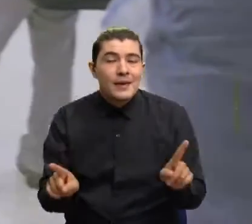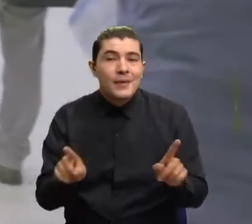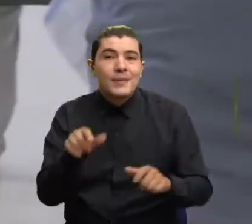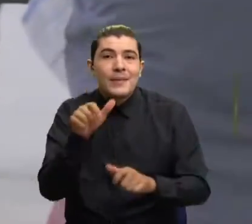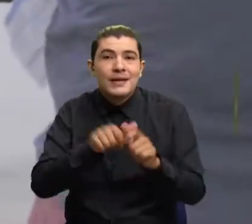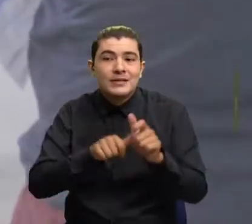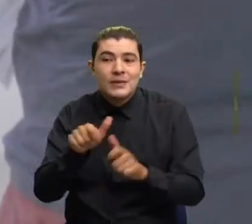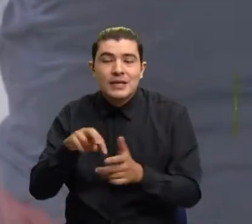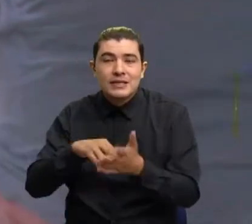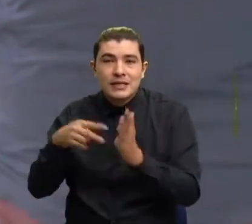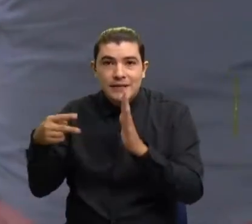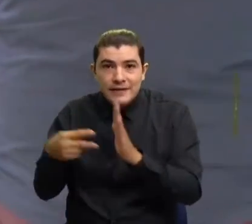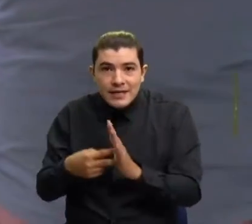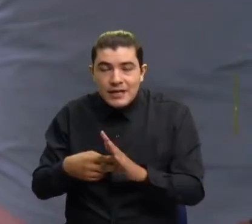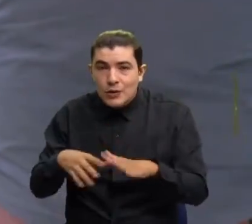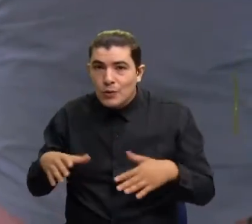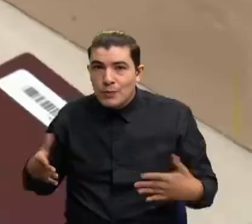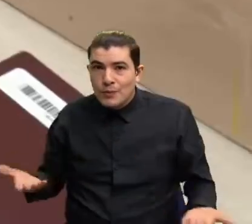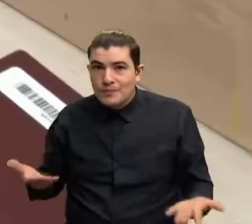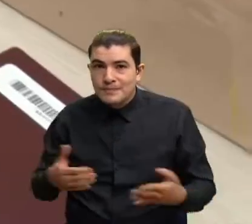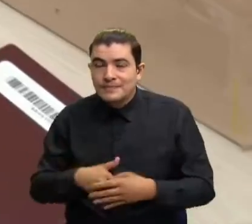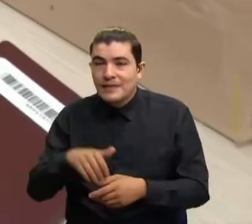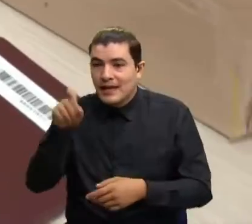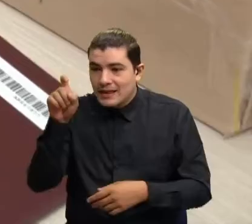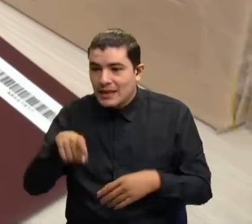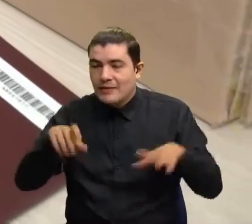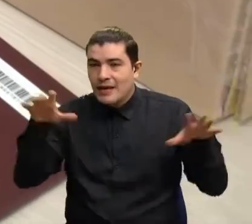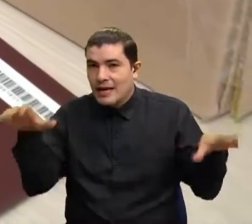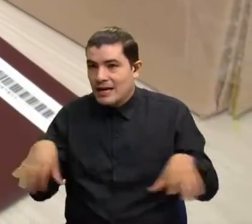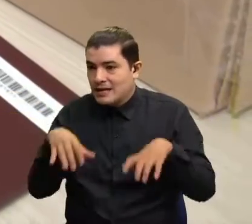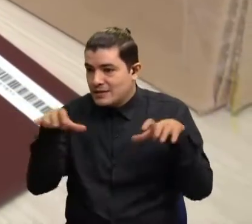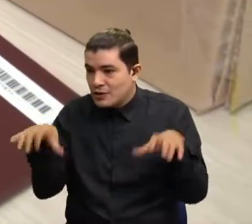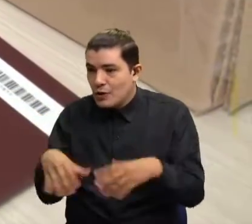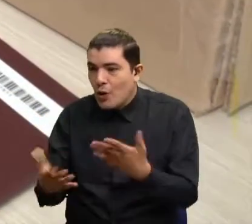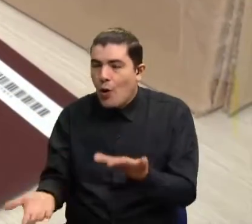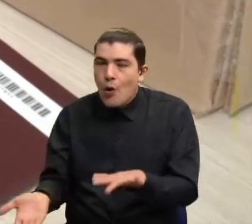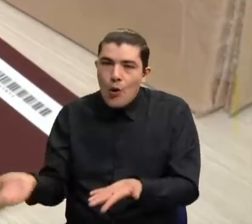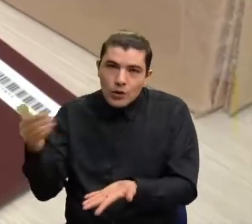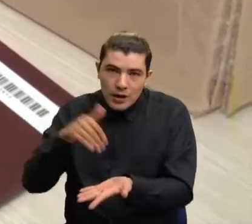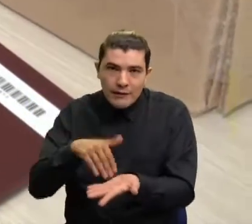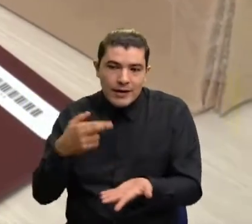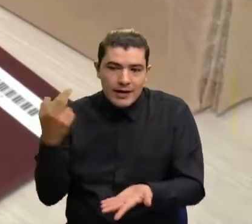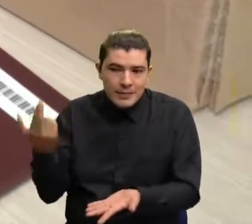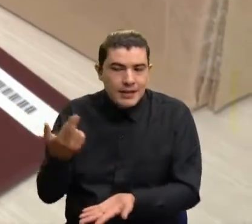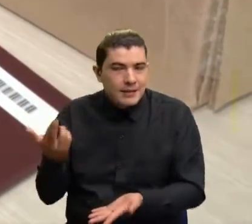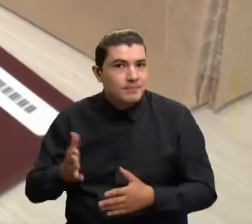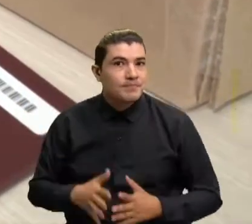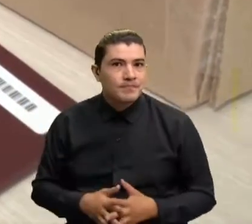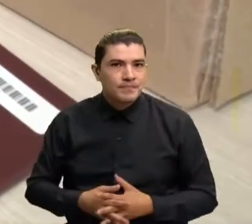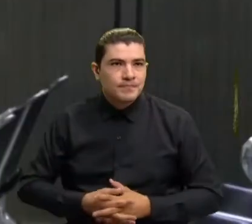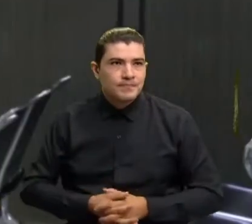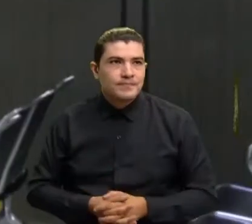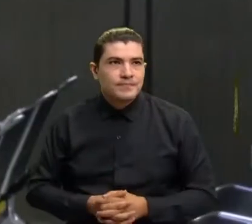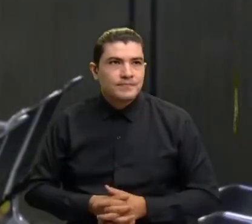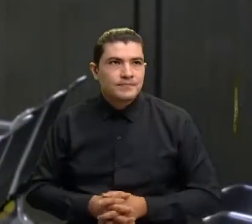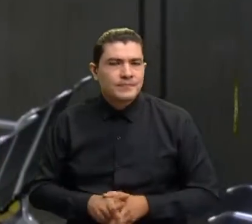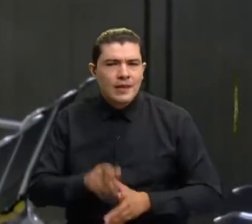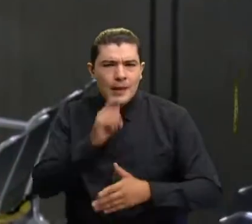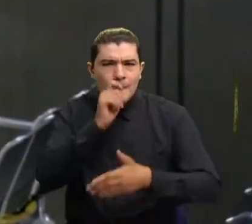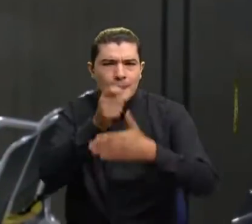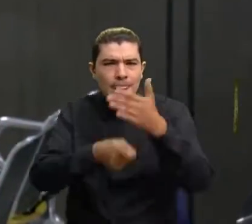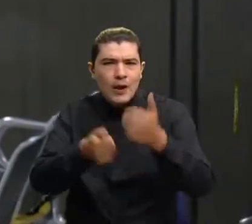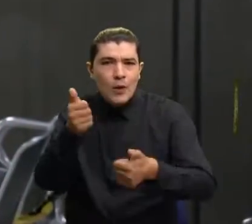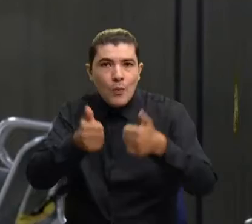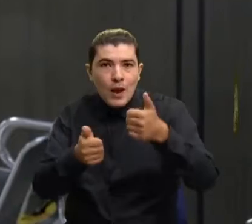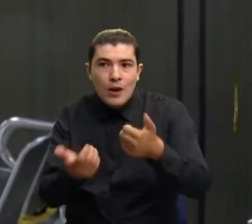serán amonestadas, teniendo que realizar de cero la diligencia del pasaporte. La sanción es que el